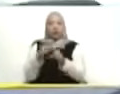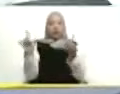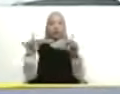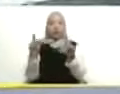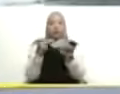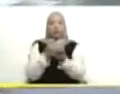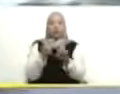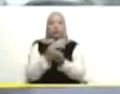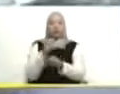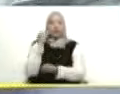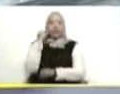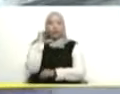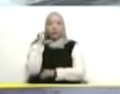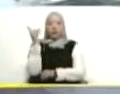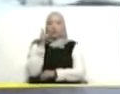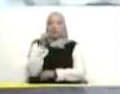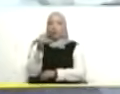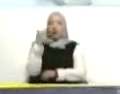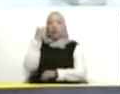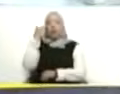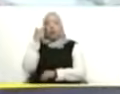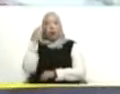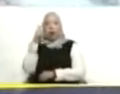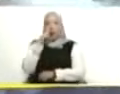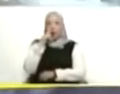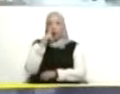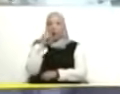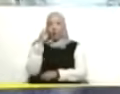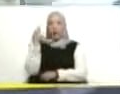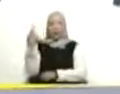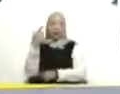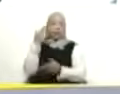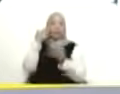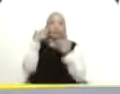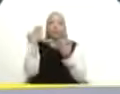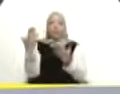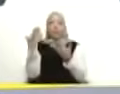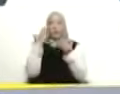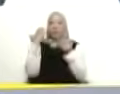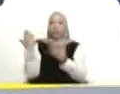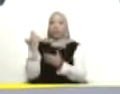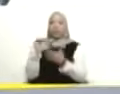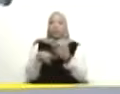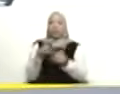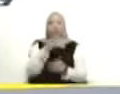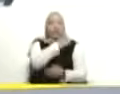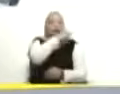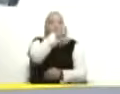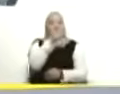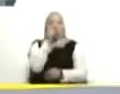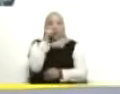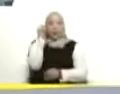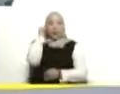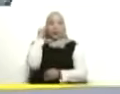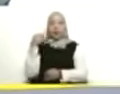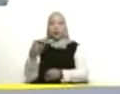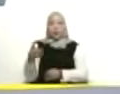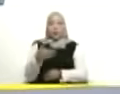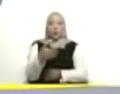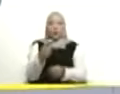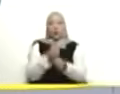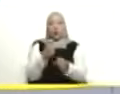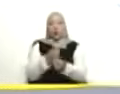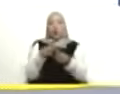redes sociales y dicen, mira, Maduro está pendiente que lleguemos. Pónganse las pilas. La jefa, el jefe de atún de comunidad,